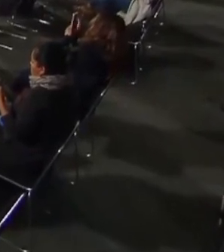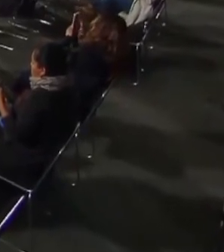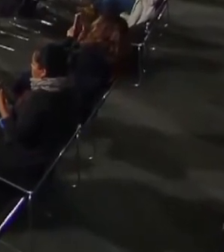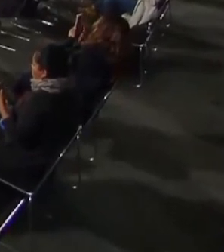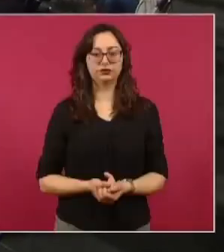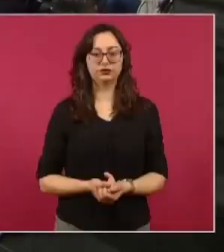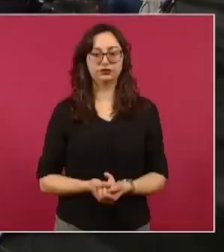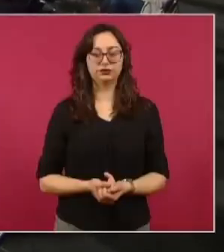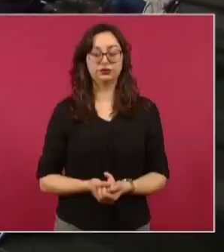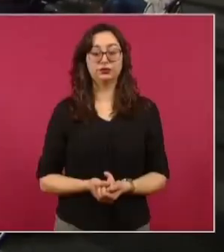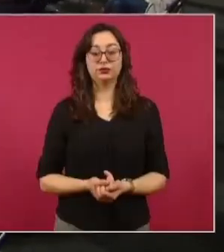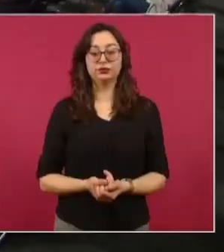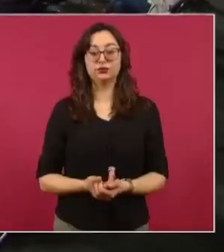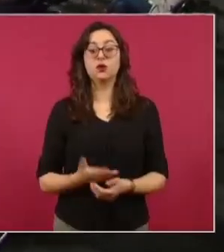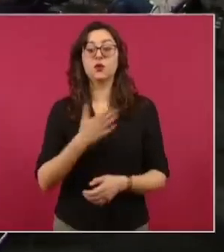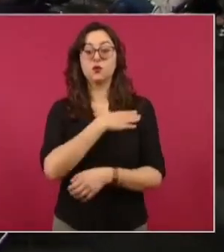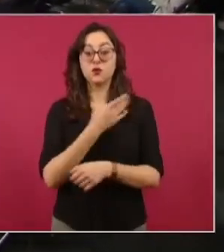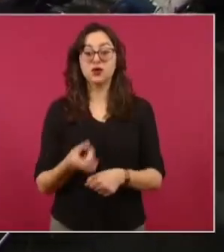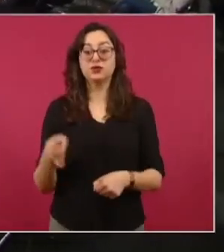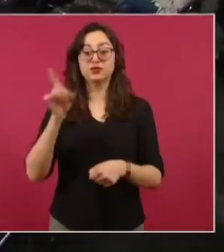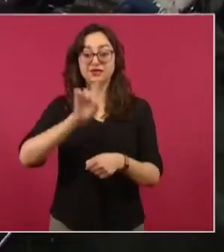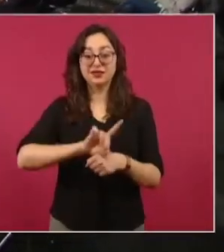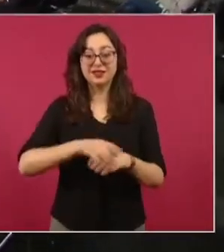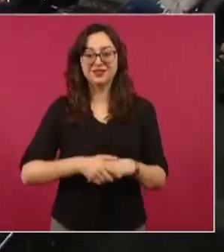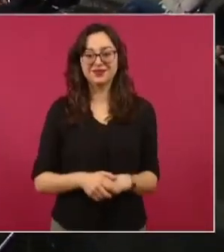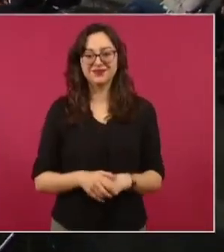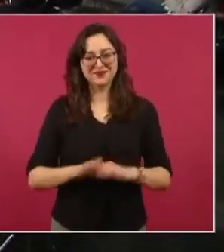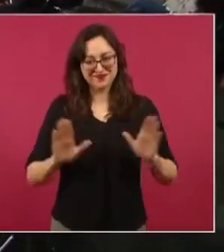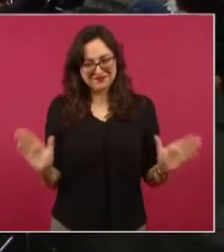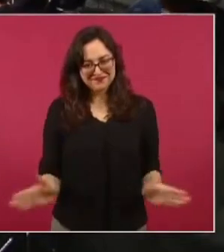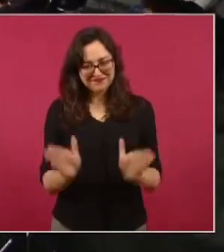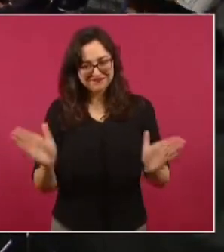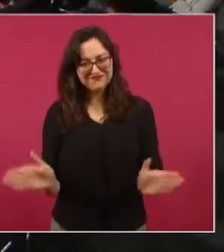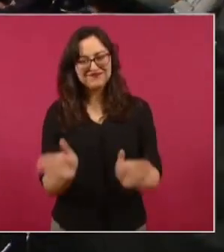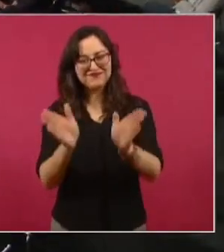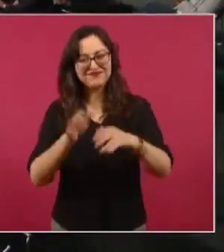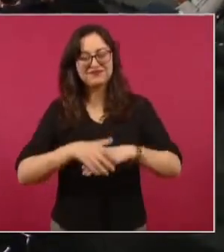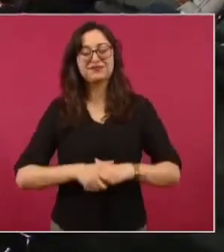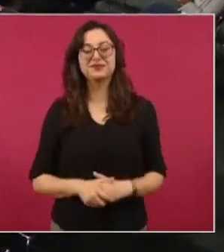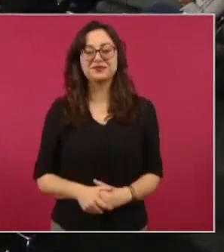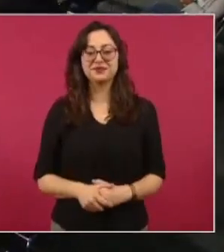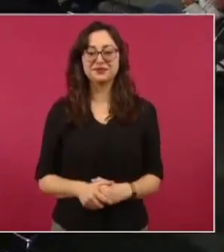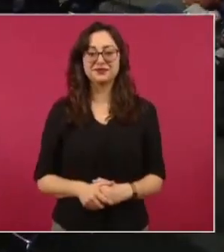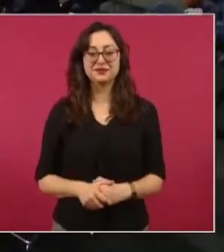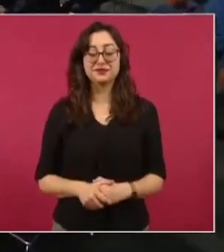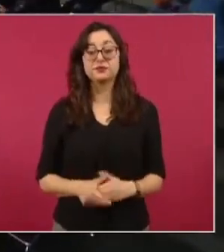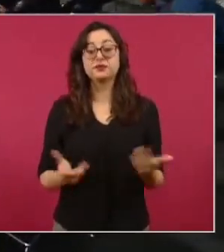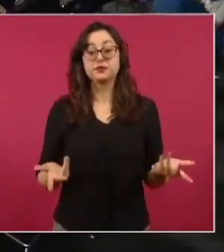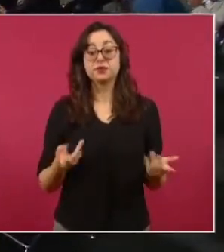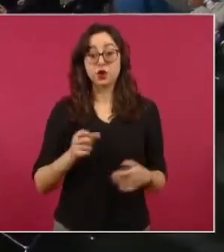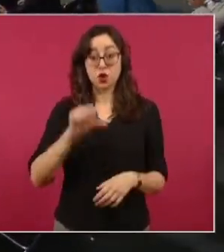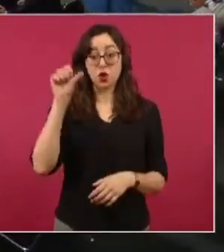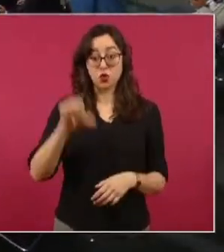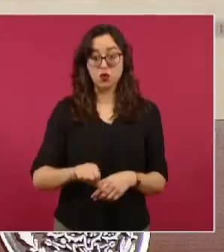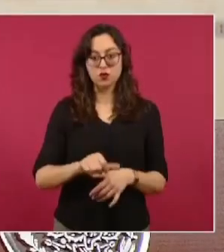vamos a informar